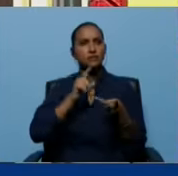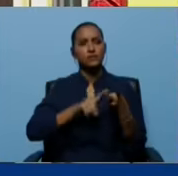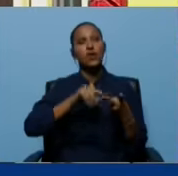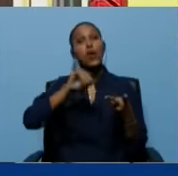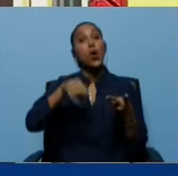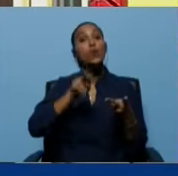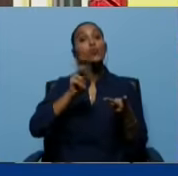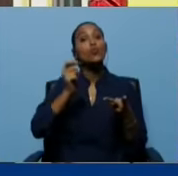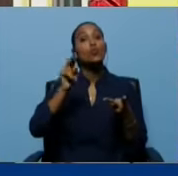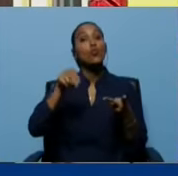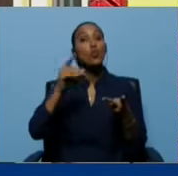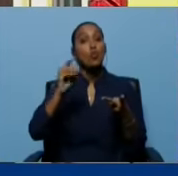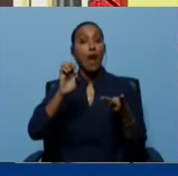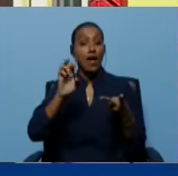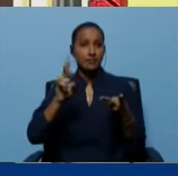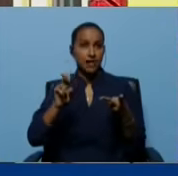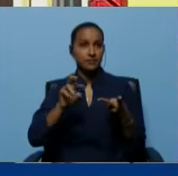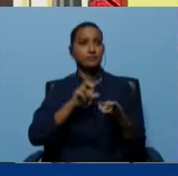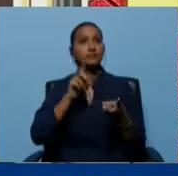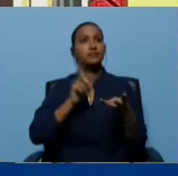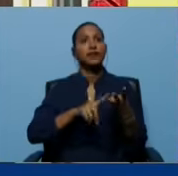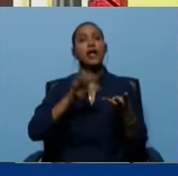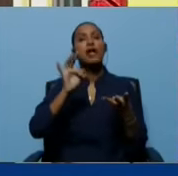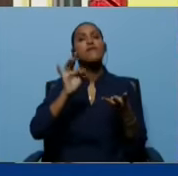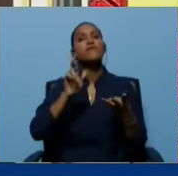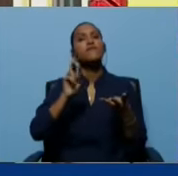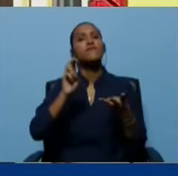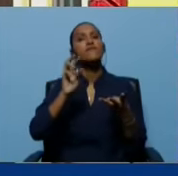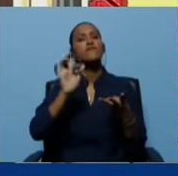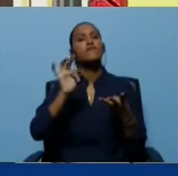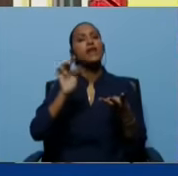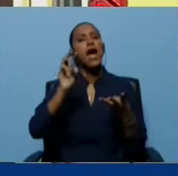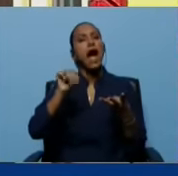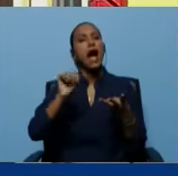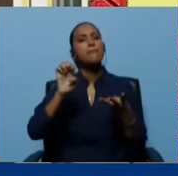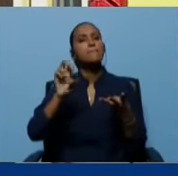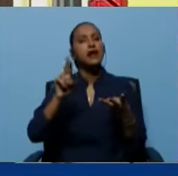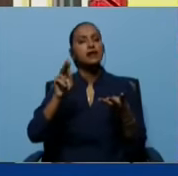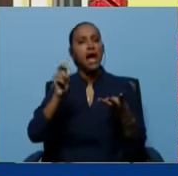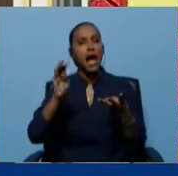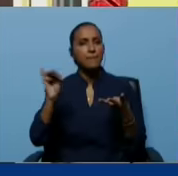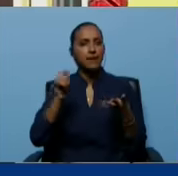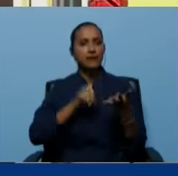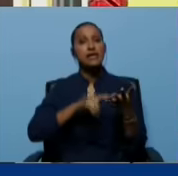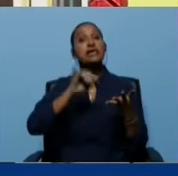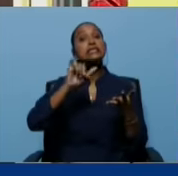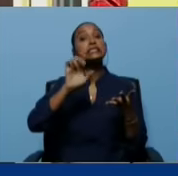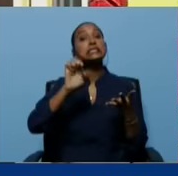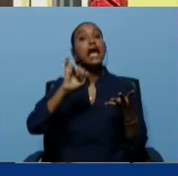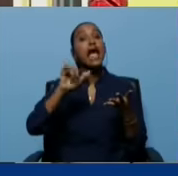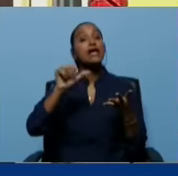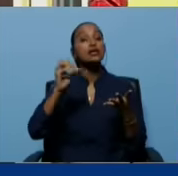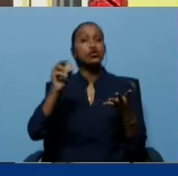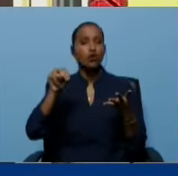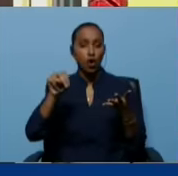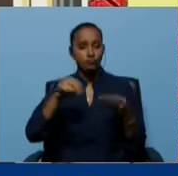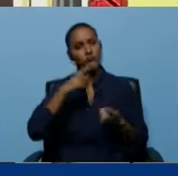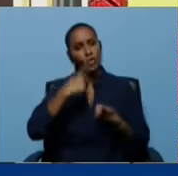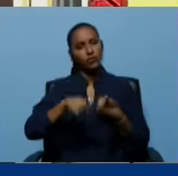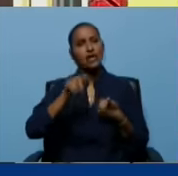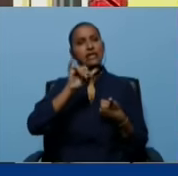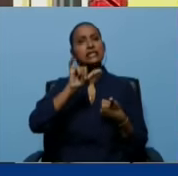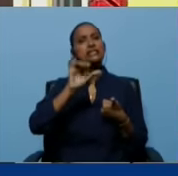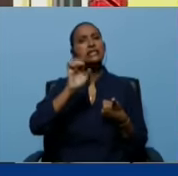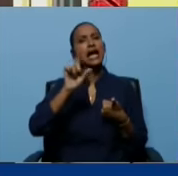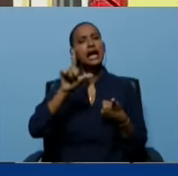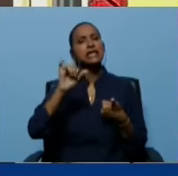Juander Alexander el otro, Framer Abel, Jason Alexander, Leninger